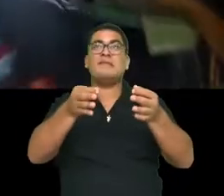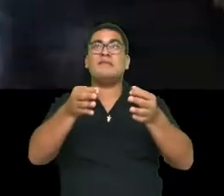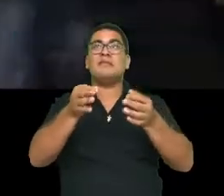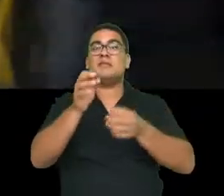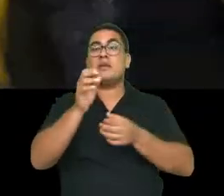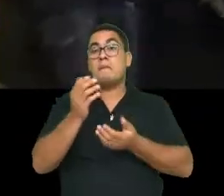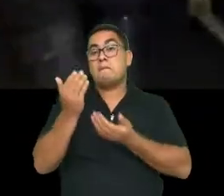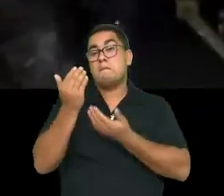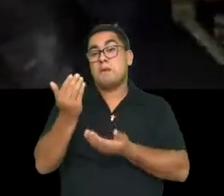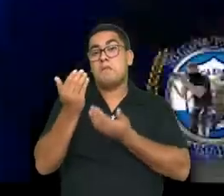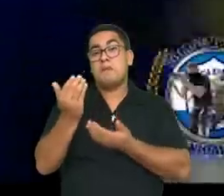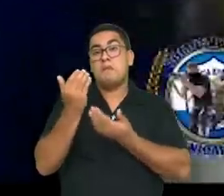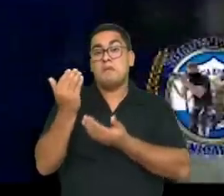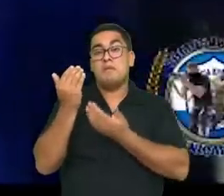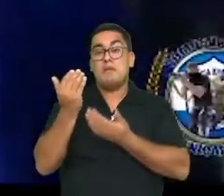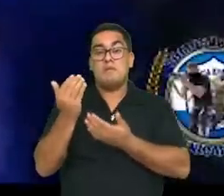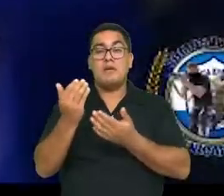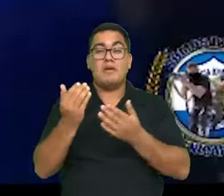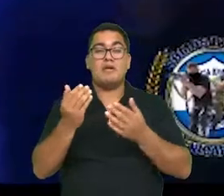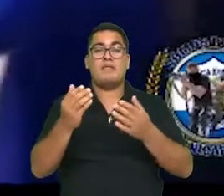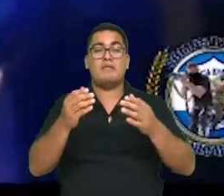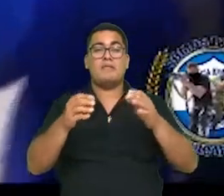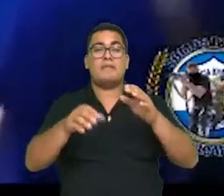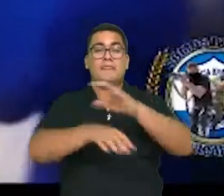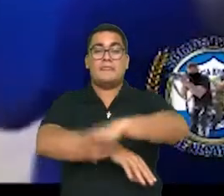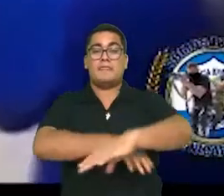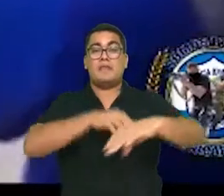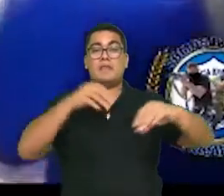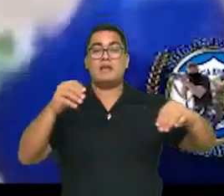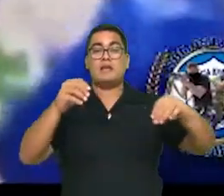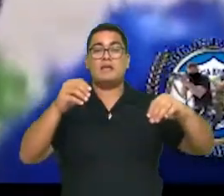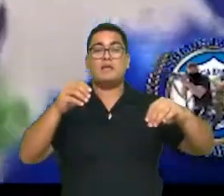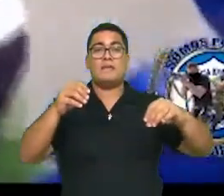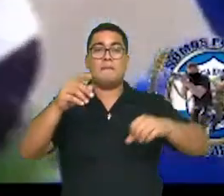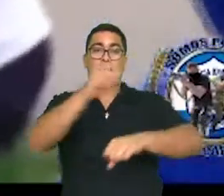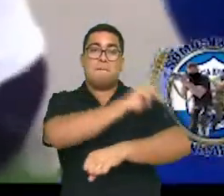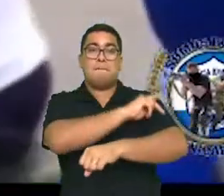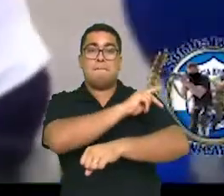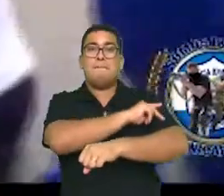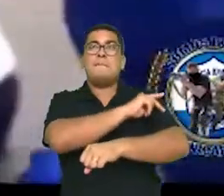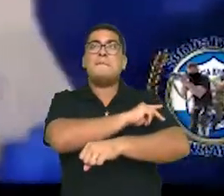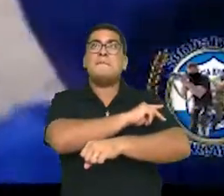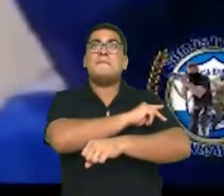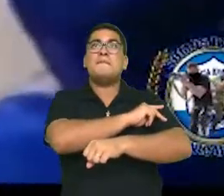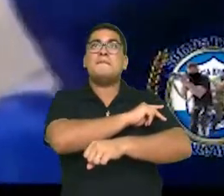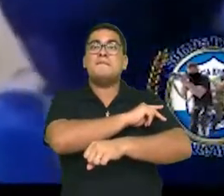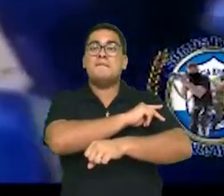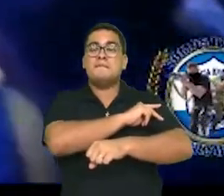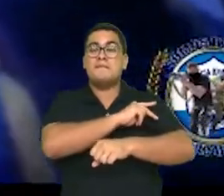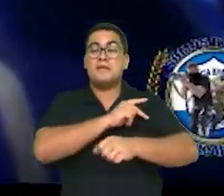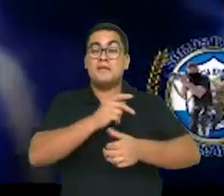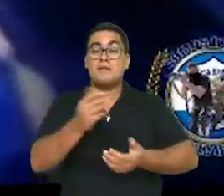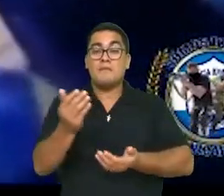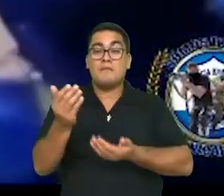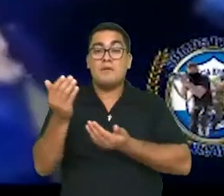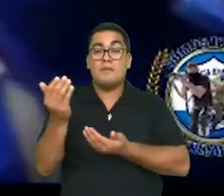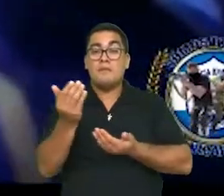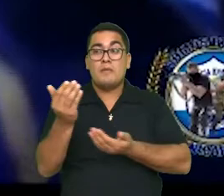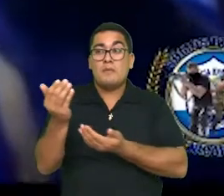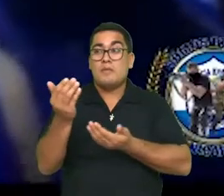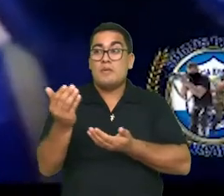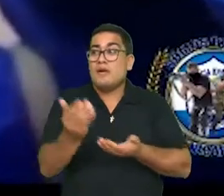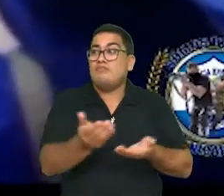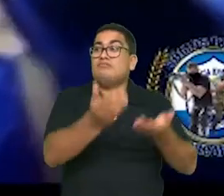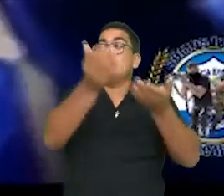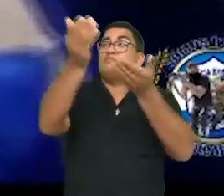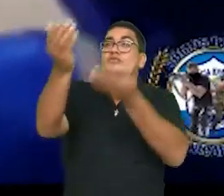un bebé en Jinotega por parte de un oficial de las Fuerzas Especiales DOEB de la Policía Nacional. El lactante, una vez rescatado, fue